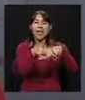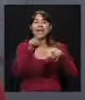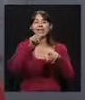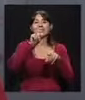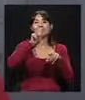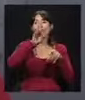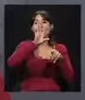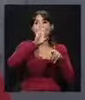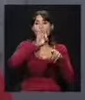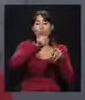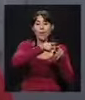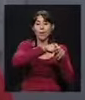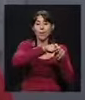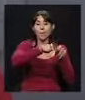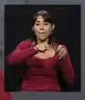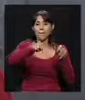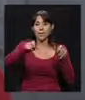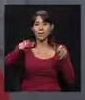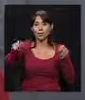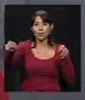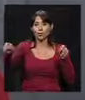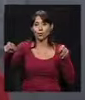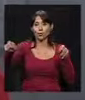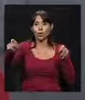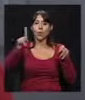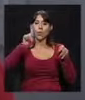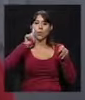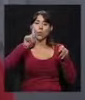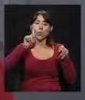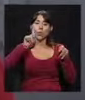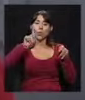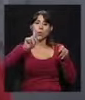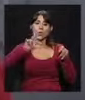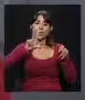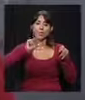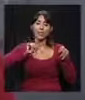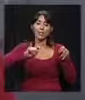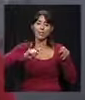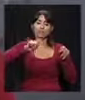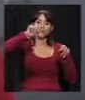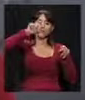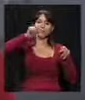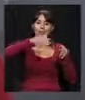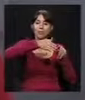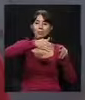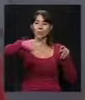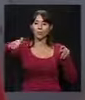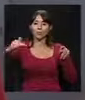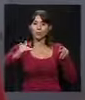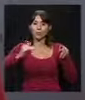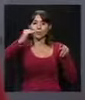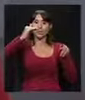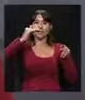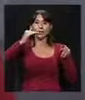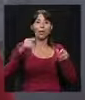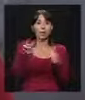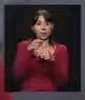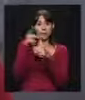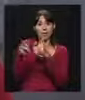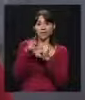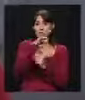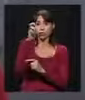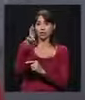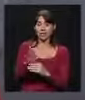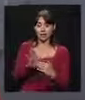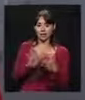digamos uno cuando está con los ojos vendados especialmente por nobel uno tiene muy bien el oído hacia atrás con sonidos entonces